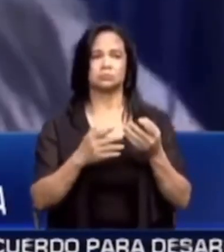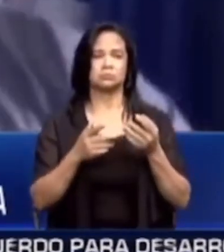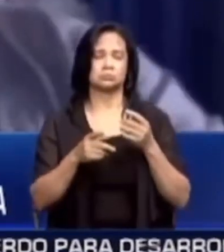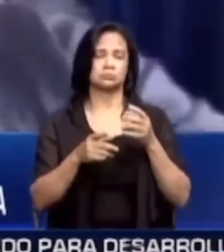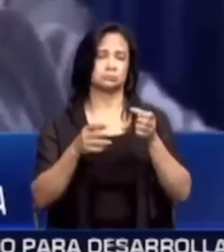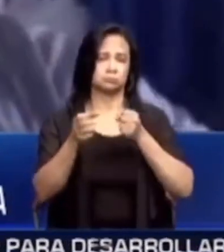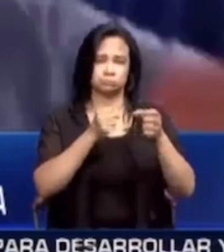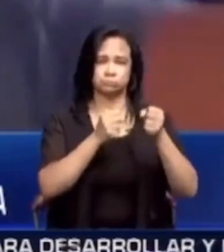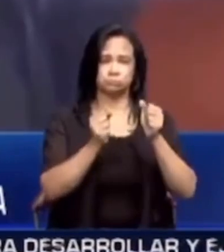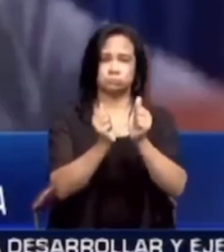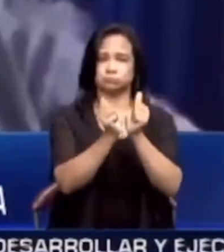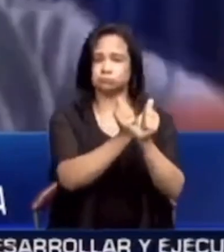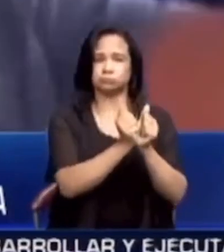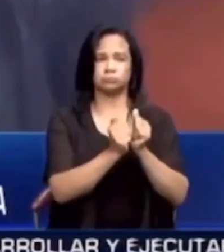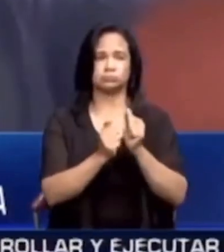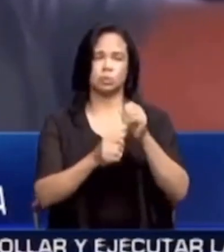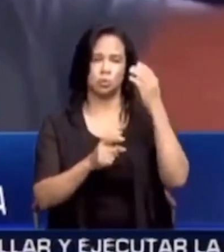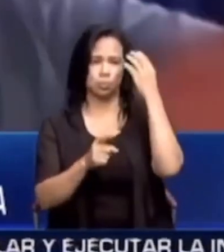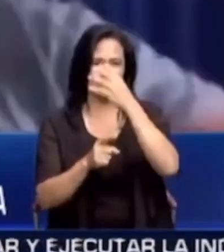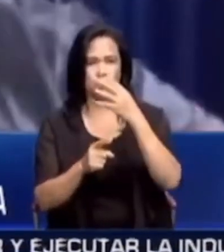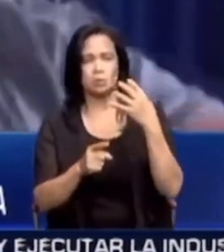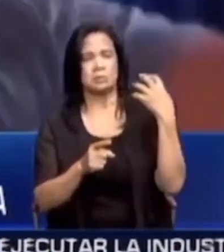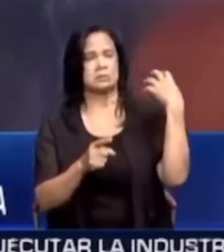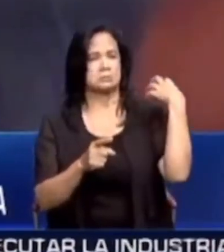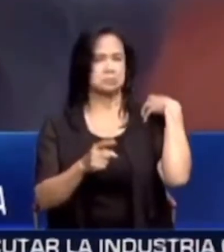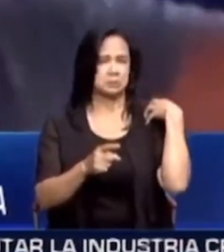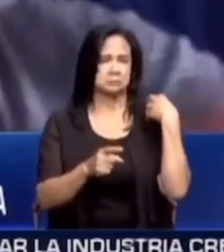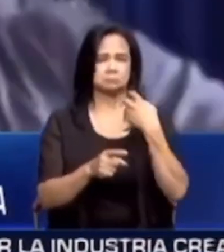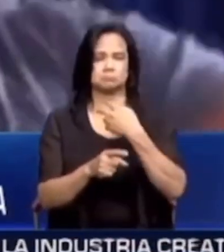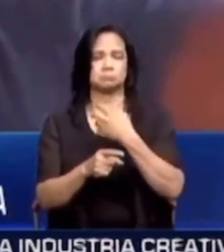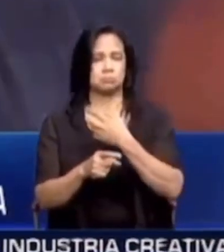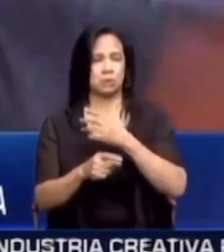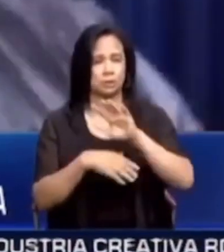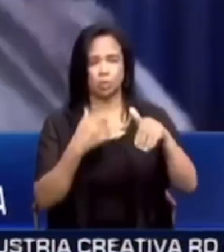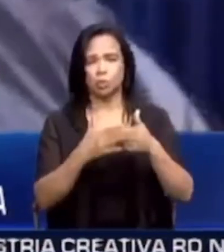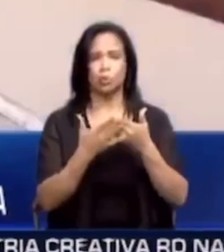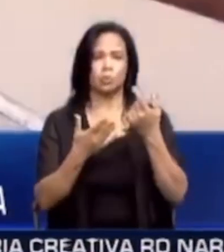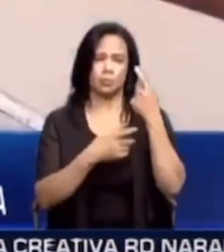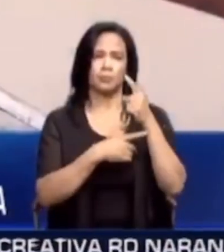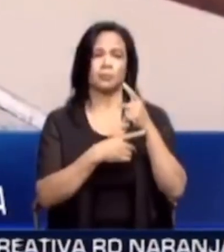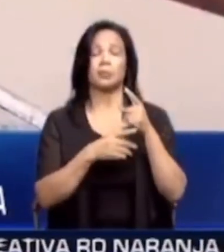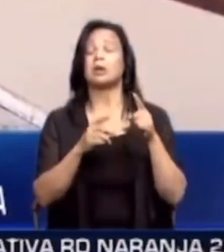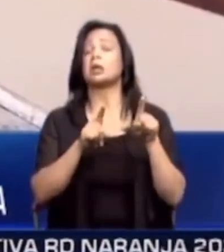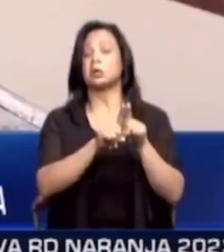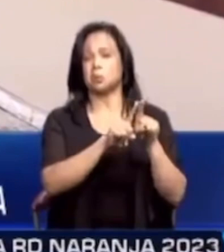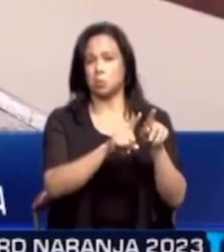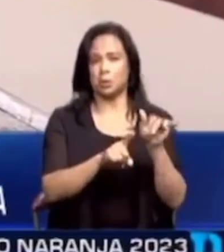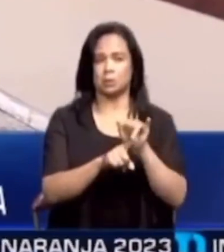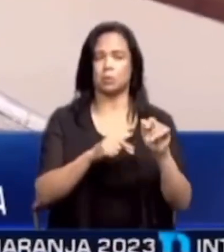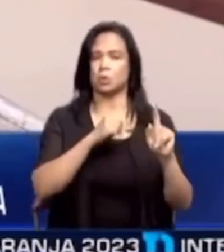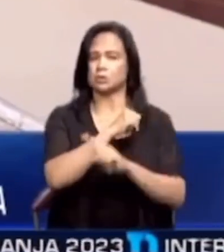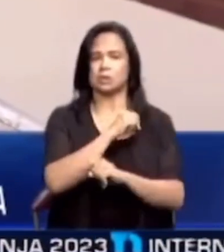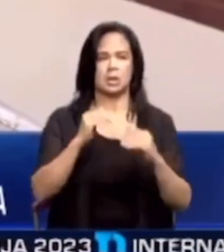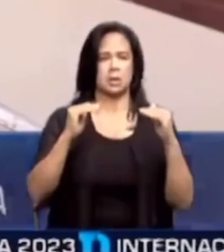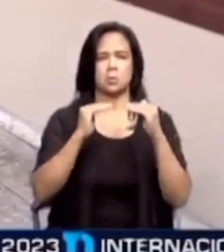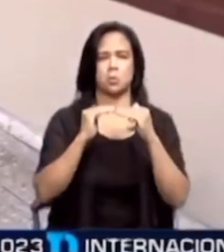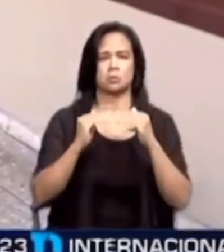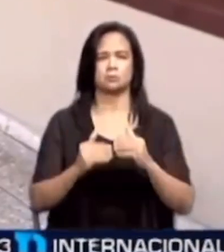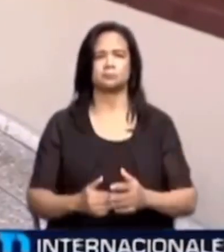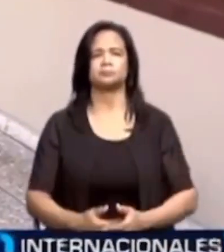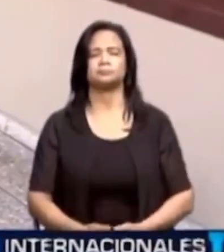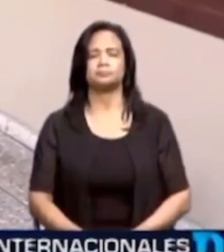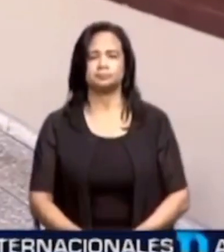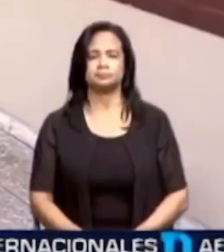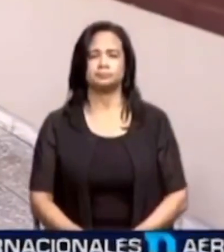todo el mundo coroneles generales a nosotros a todo el mundo que lo castiguen desde montecristi para telenoticias